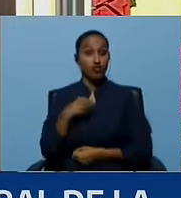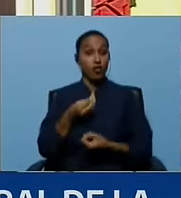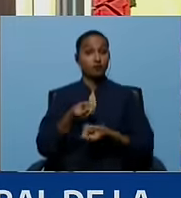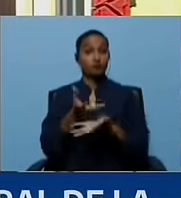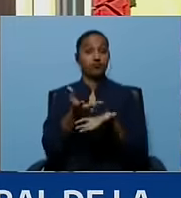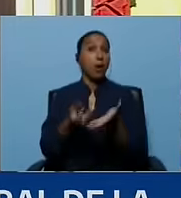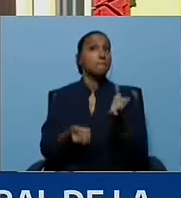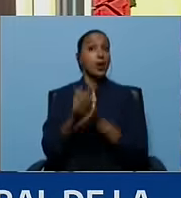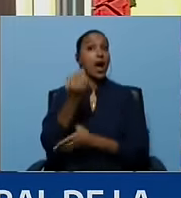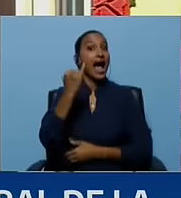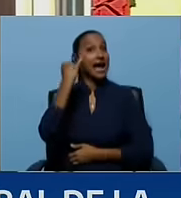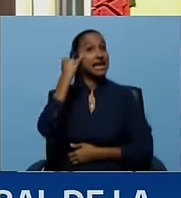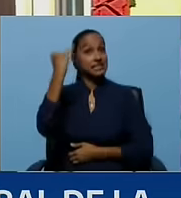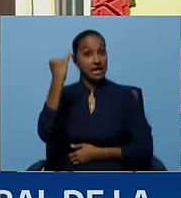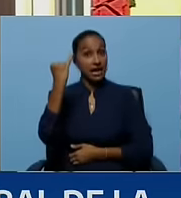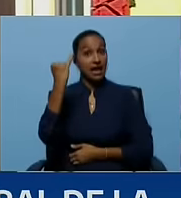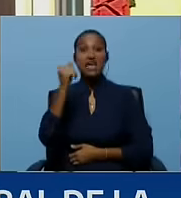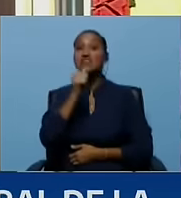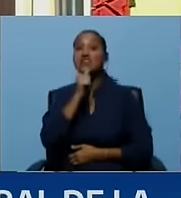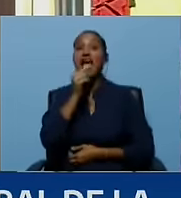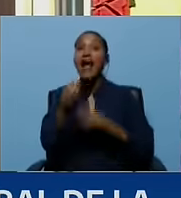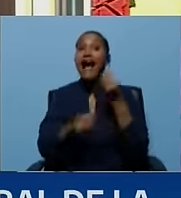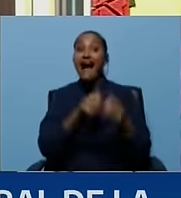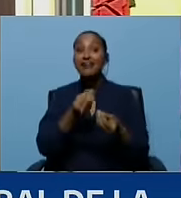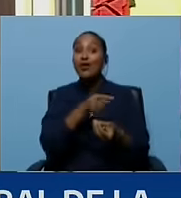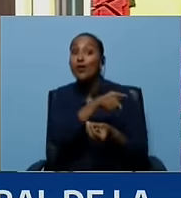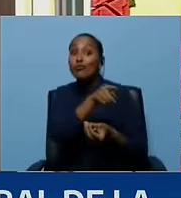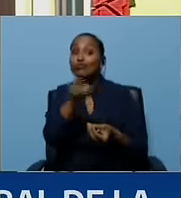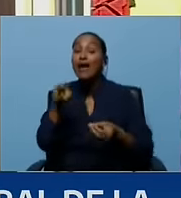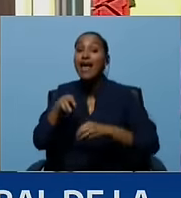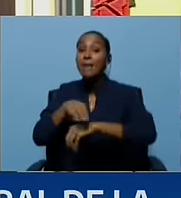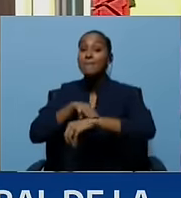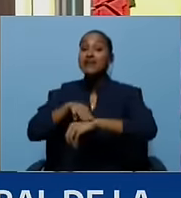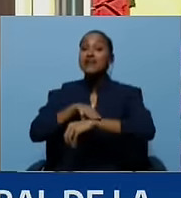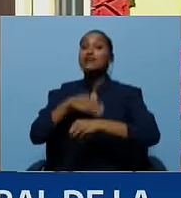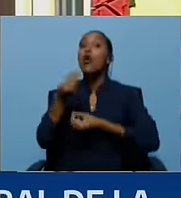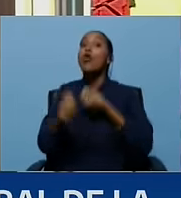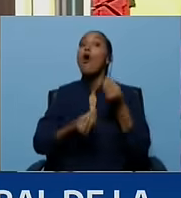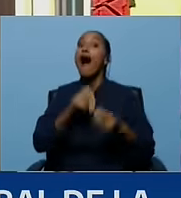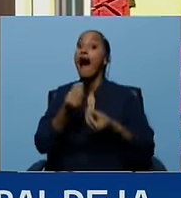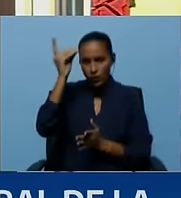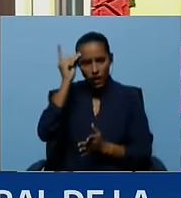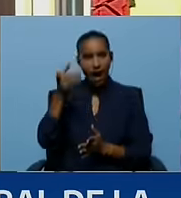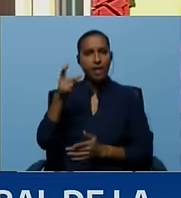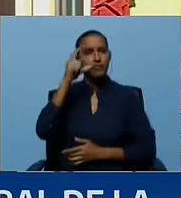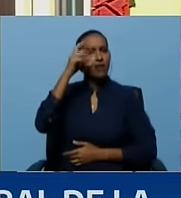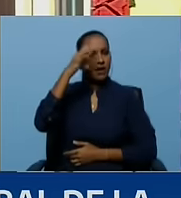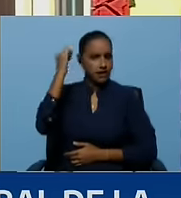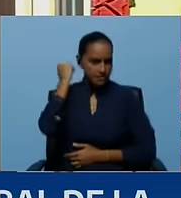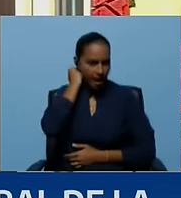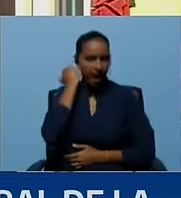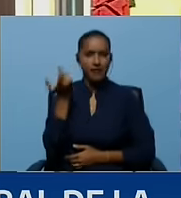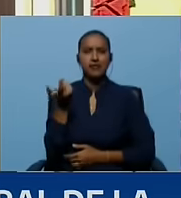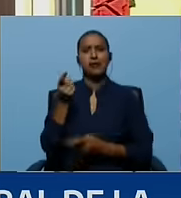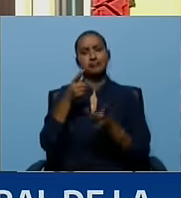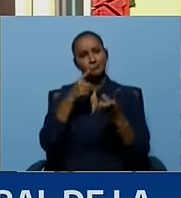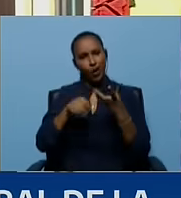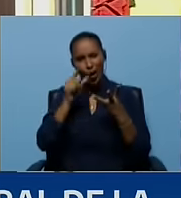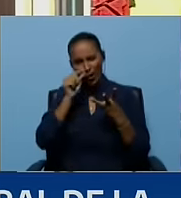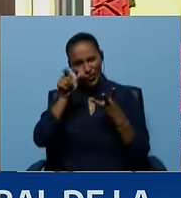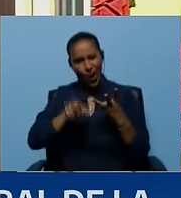concepto, pero es para que ustedes lo desarrollen. Desarrollen el concepto, Diosdado. Desarrollen el